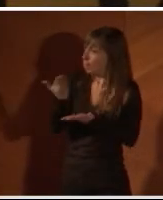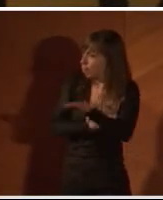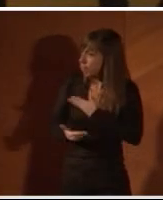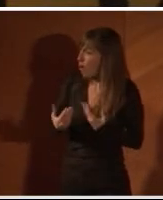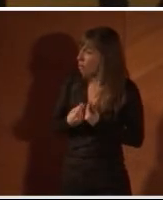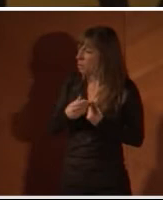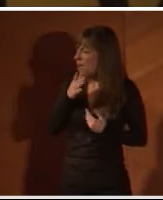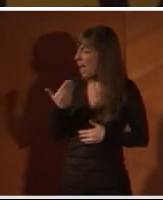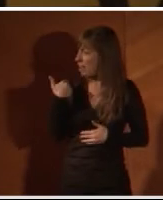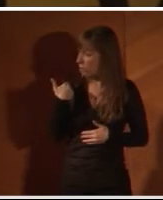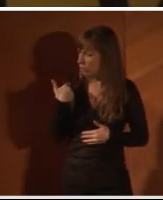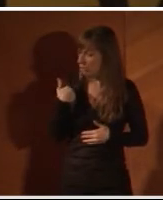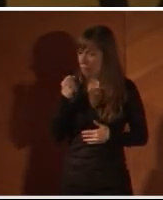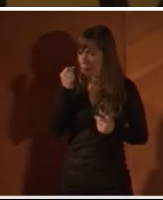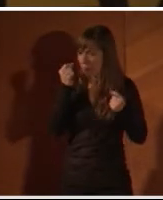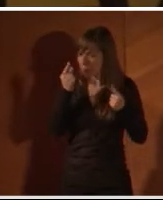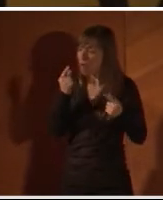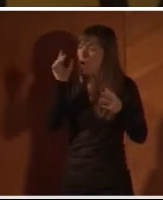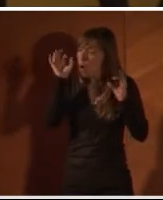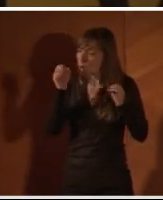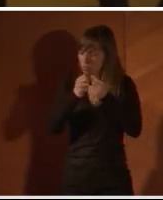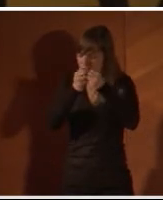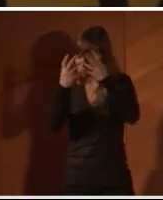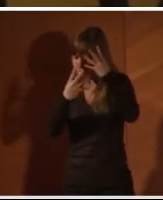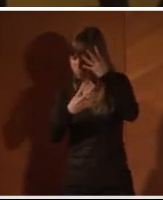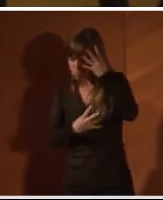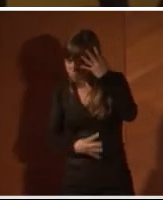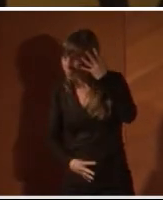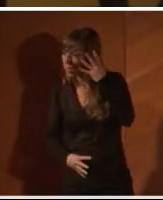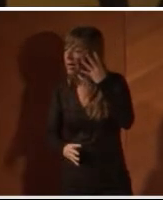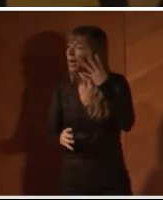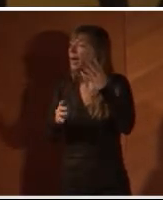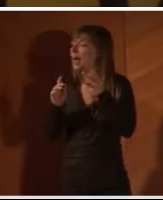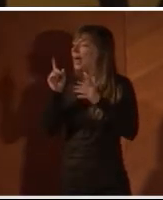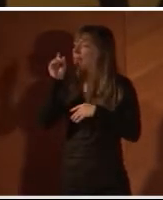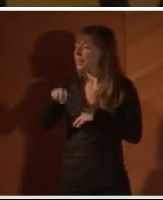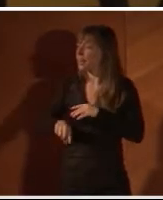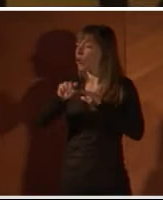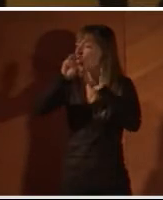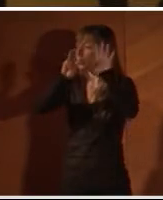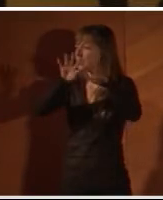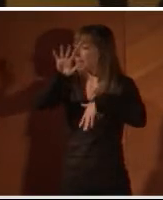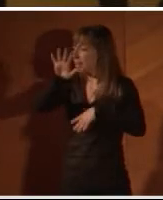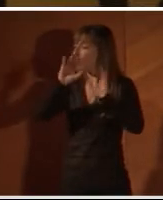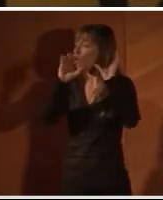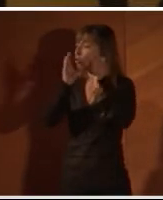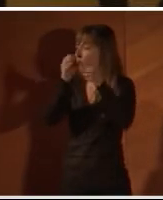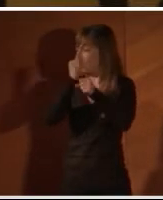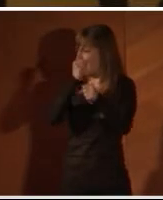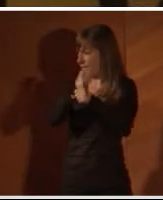hay 185 repositorios de la aplicación. Eso quiere decir que hay 185 grupos de trabajo por todo el